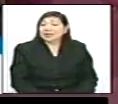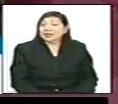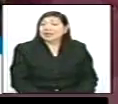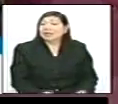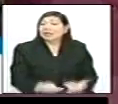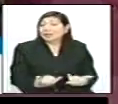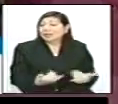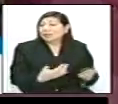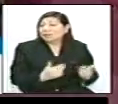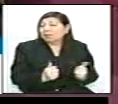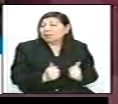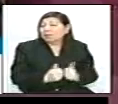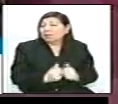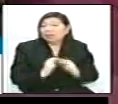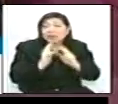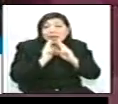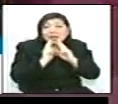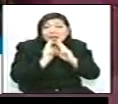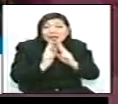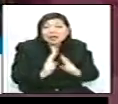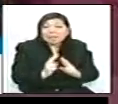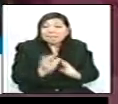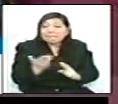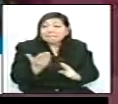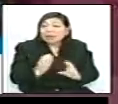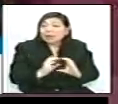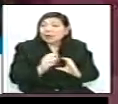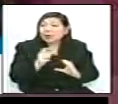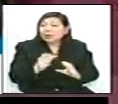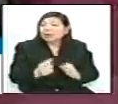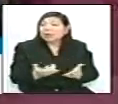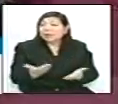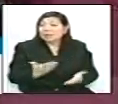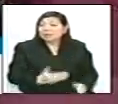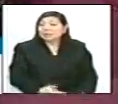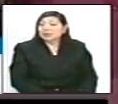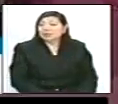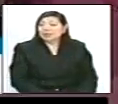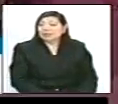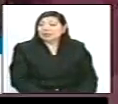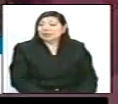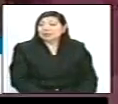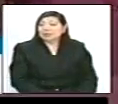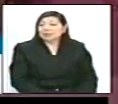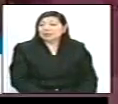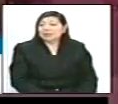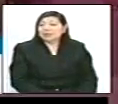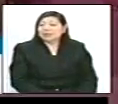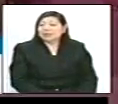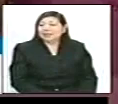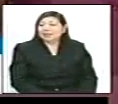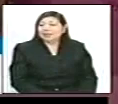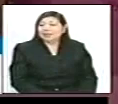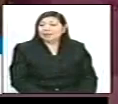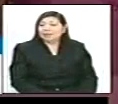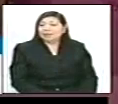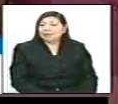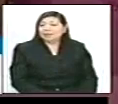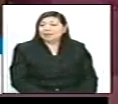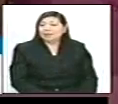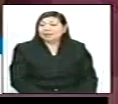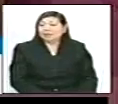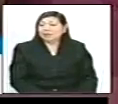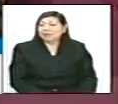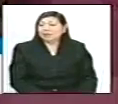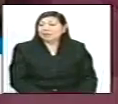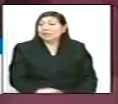con esto yo espero haber contestado a los pedidos de los señores congresistas que piden. Señores congresistas, permítanme terminar. Yo soy muy respetuosa del